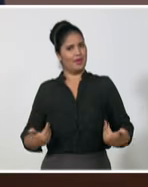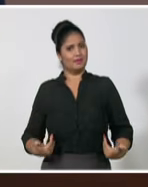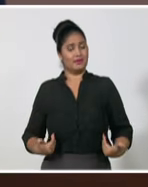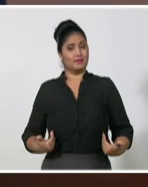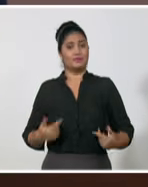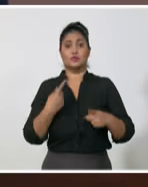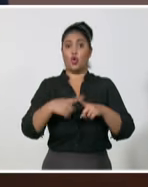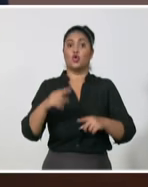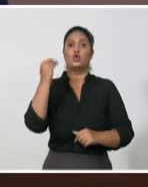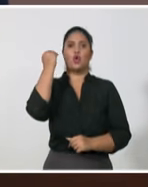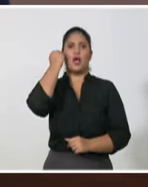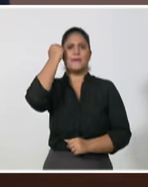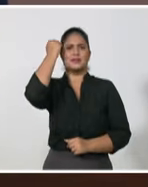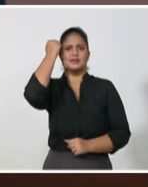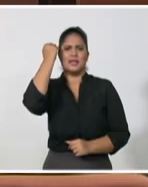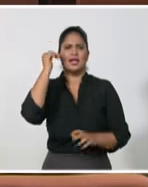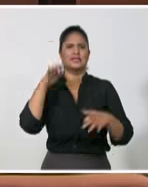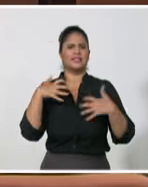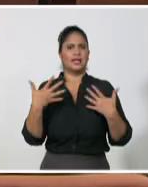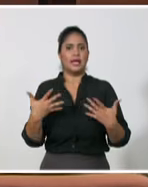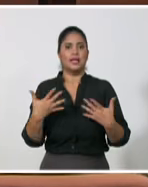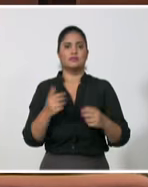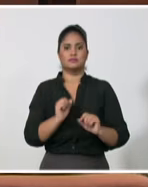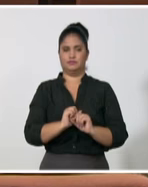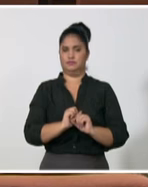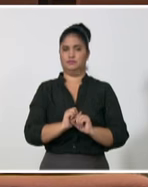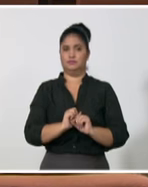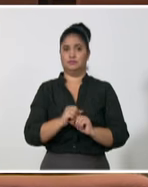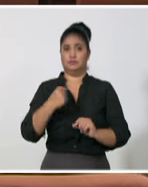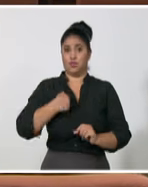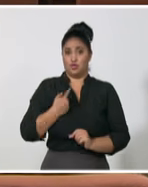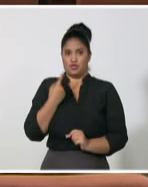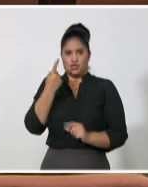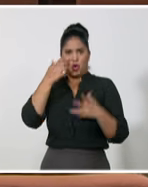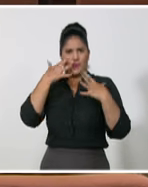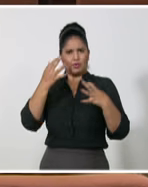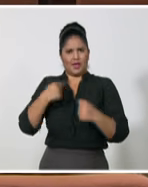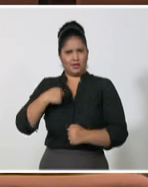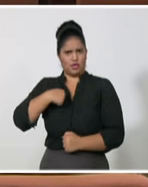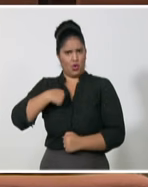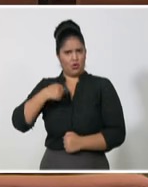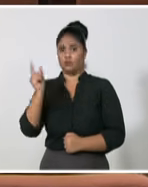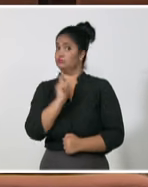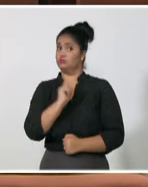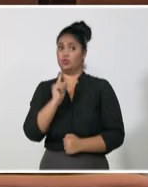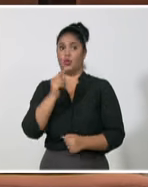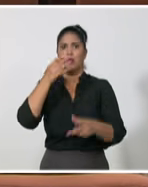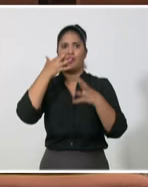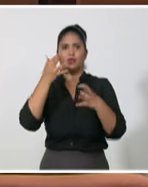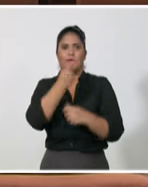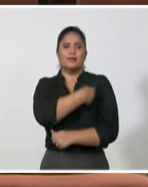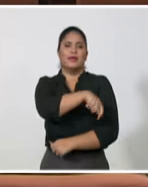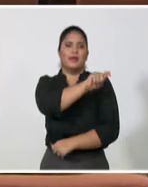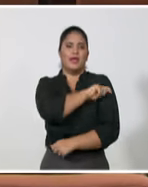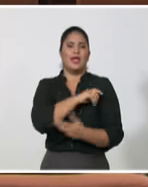sobreponer en nosotros a liu una de las características fundamentales que ofrece un cuadro